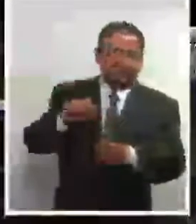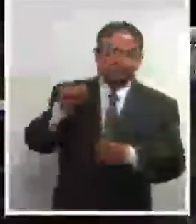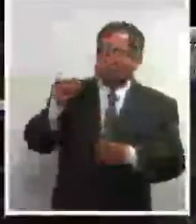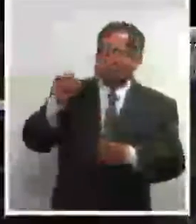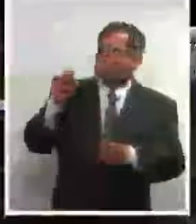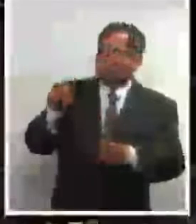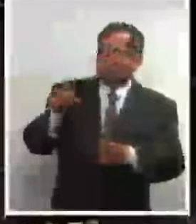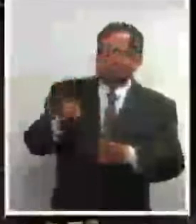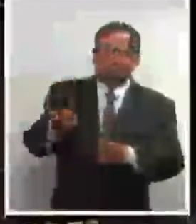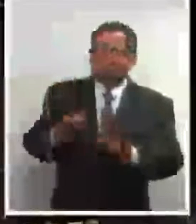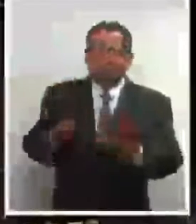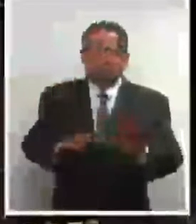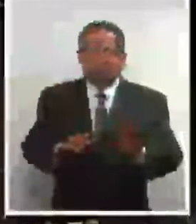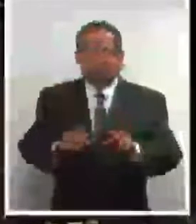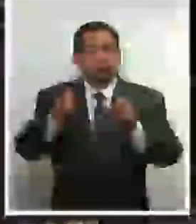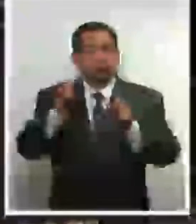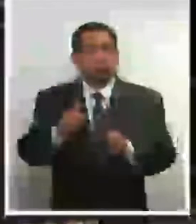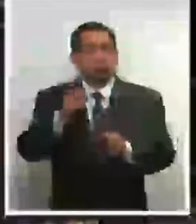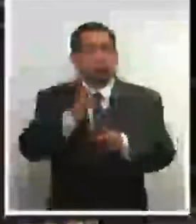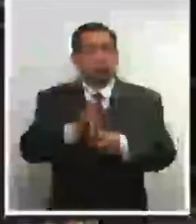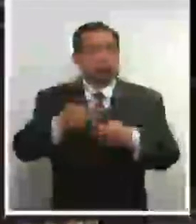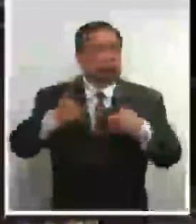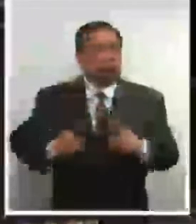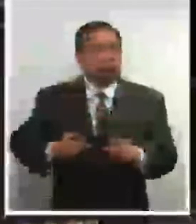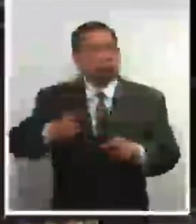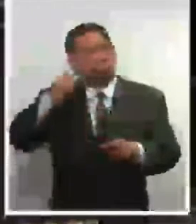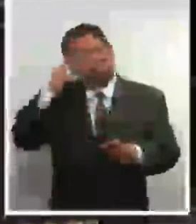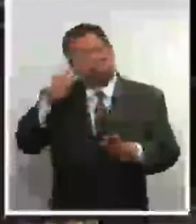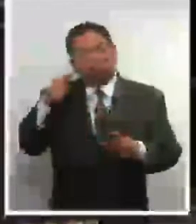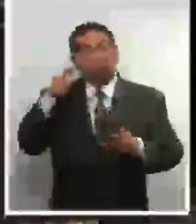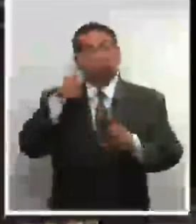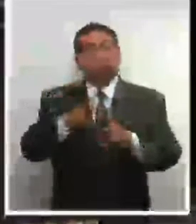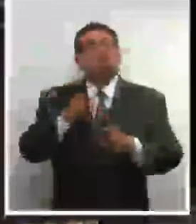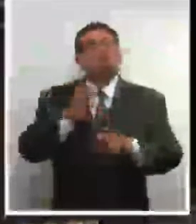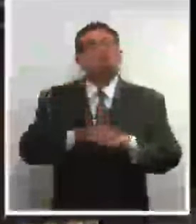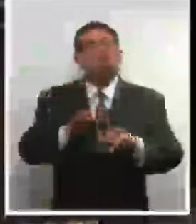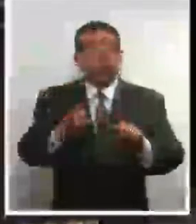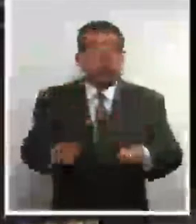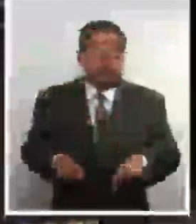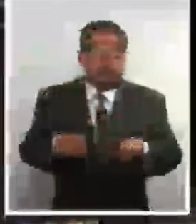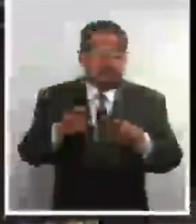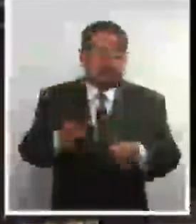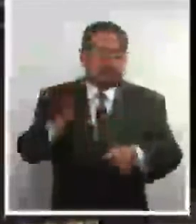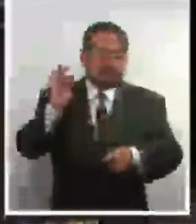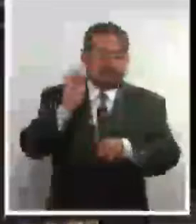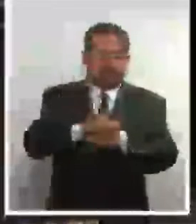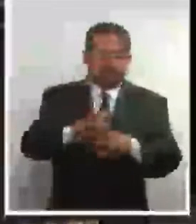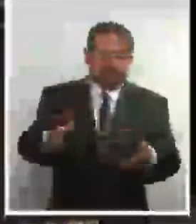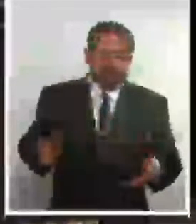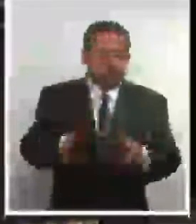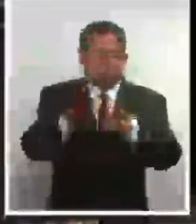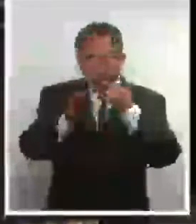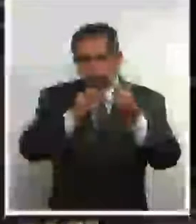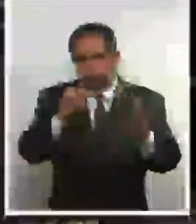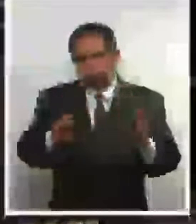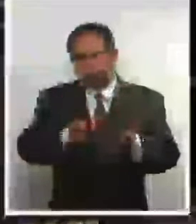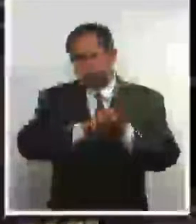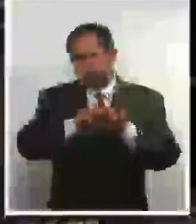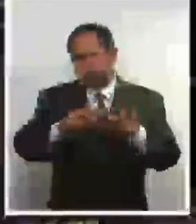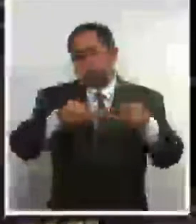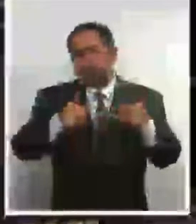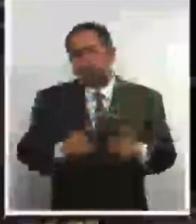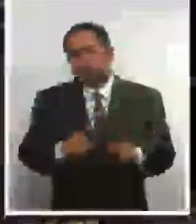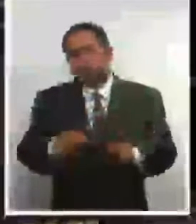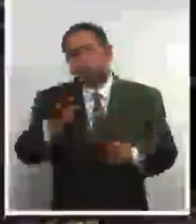seguridad humana debe estar orientada para garantizar, proteger, promover los derechos